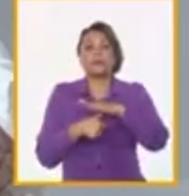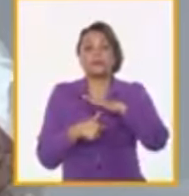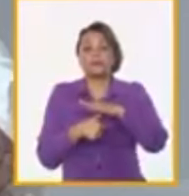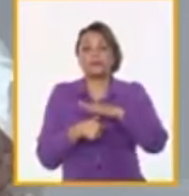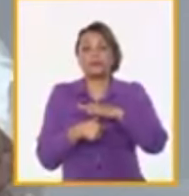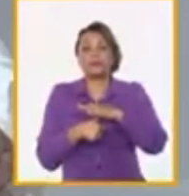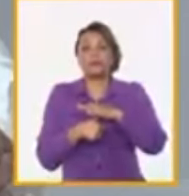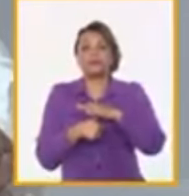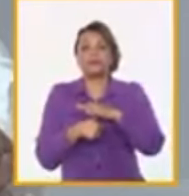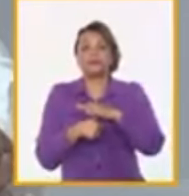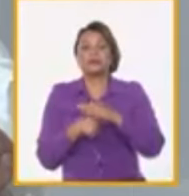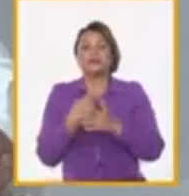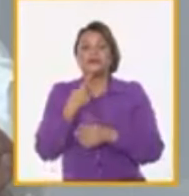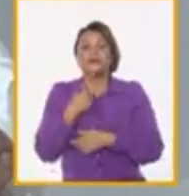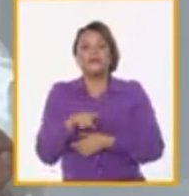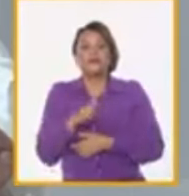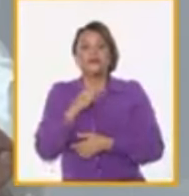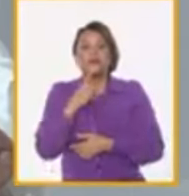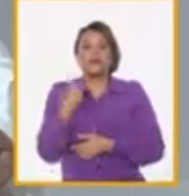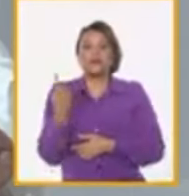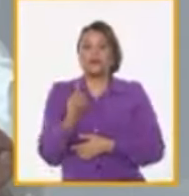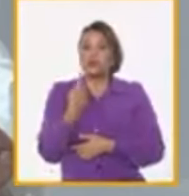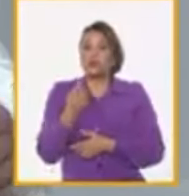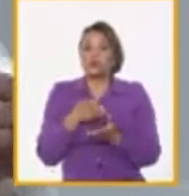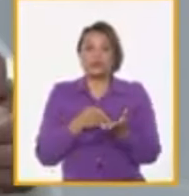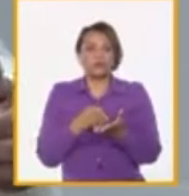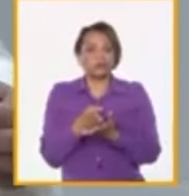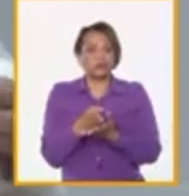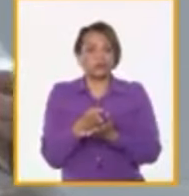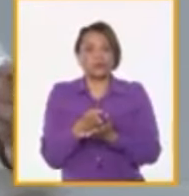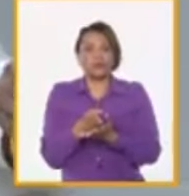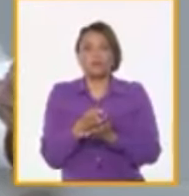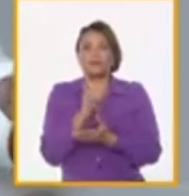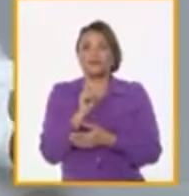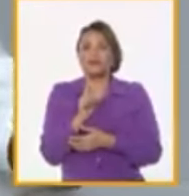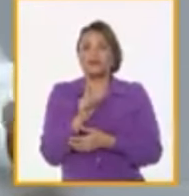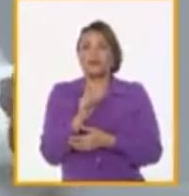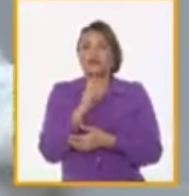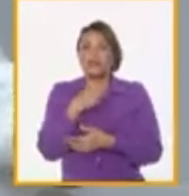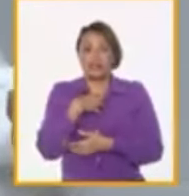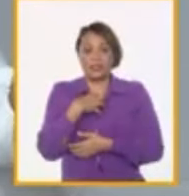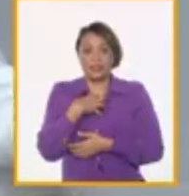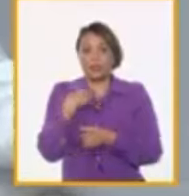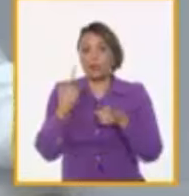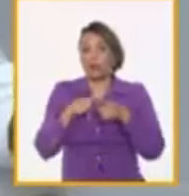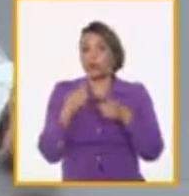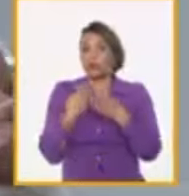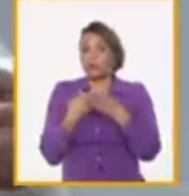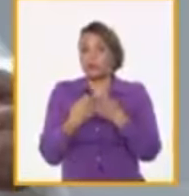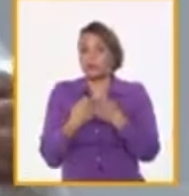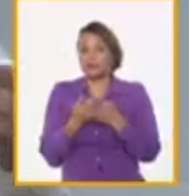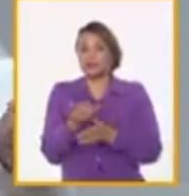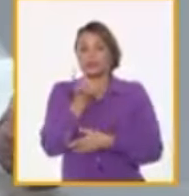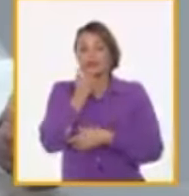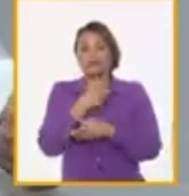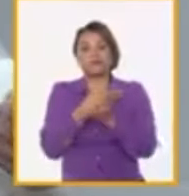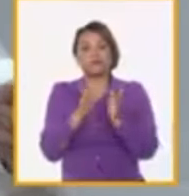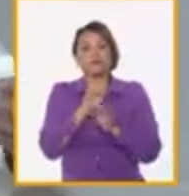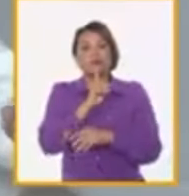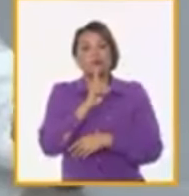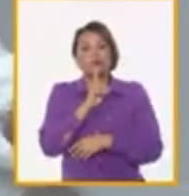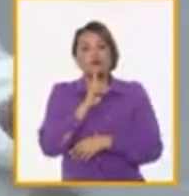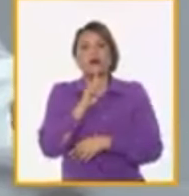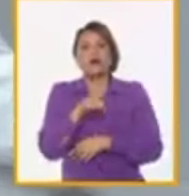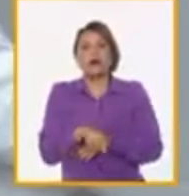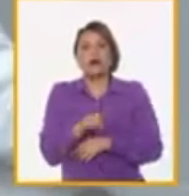República que nosotros los problemas que tenemos y que otros organismos influyen en el abasto de agua, sabemos que